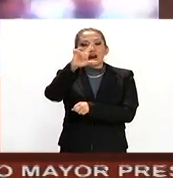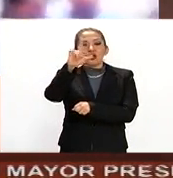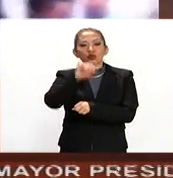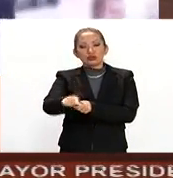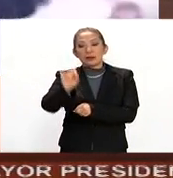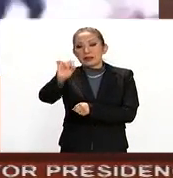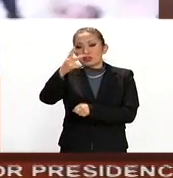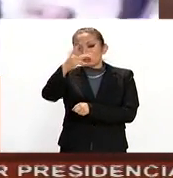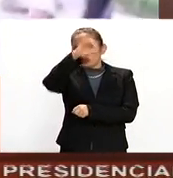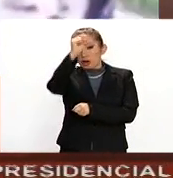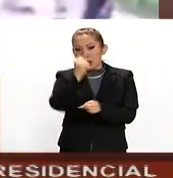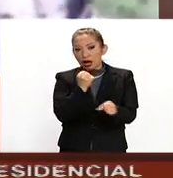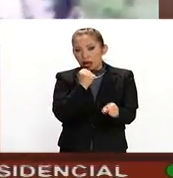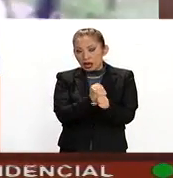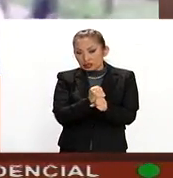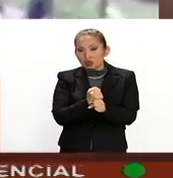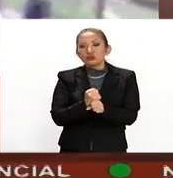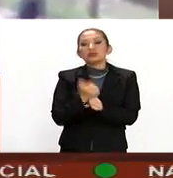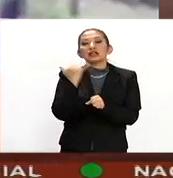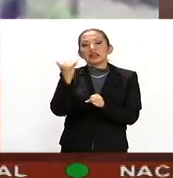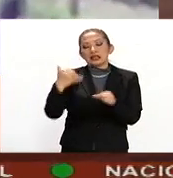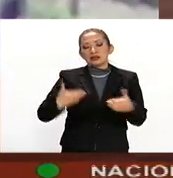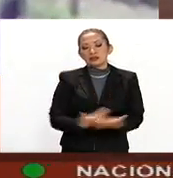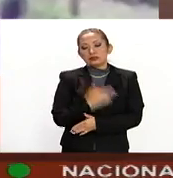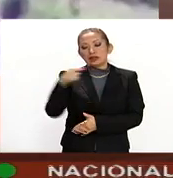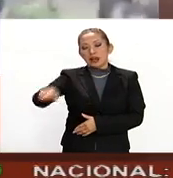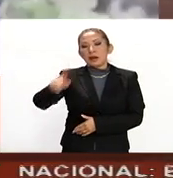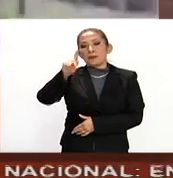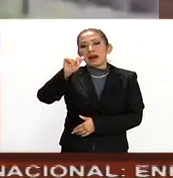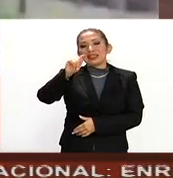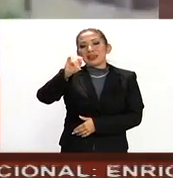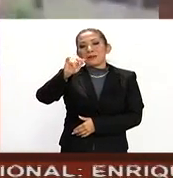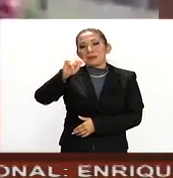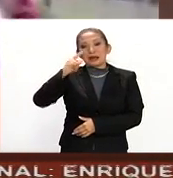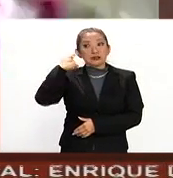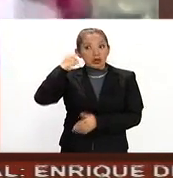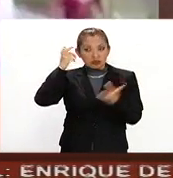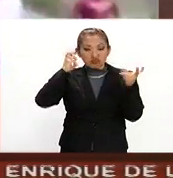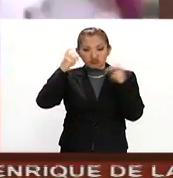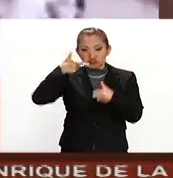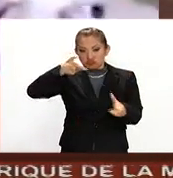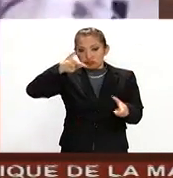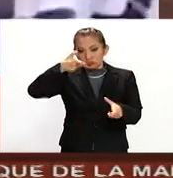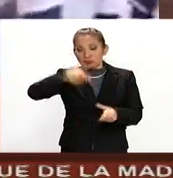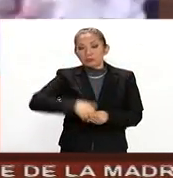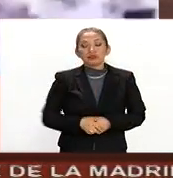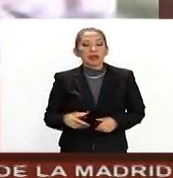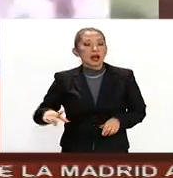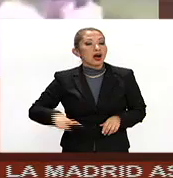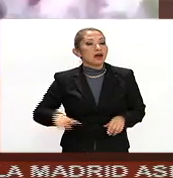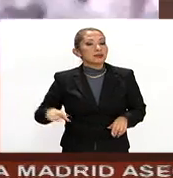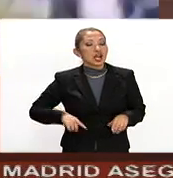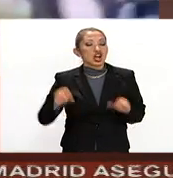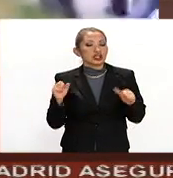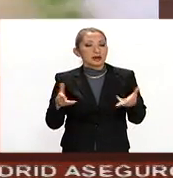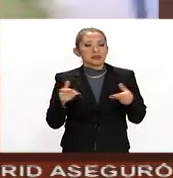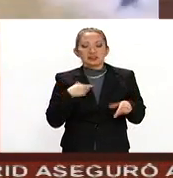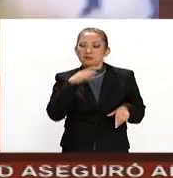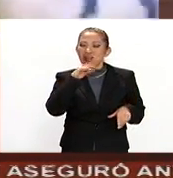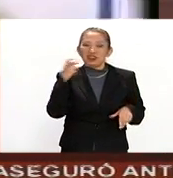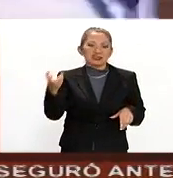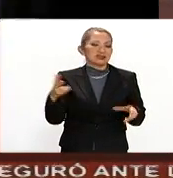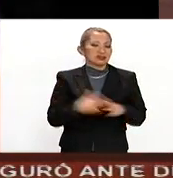de 28 años y originaria de Pantepec. Ahí escucha usted los balazos. El gobierno de Chiapas reprobó los